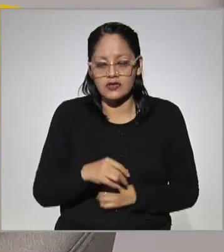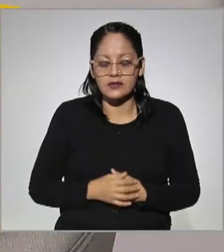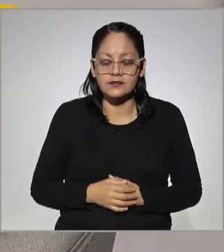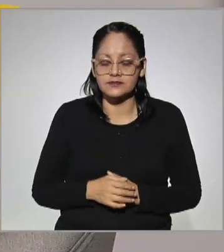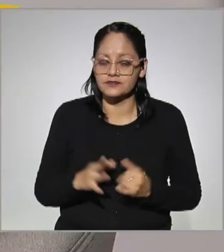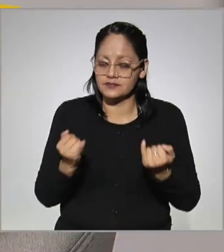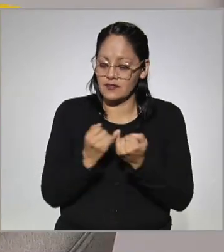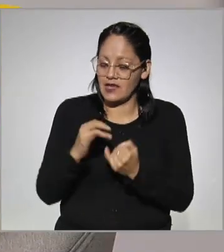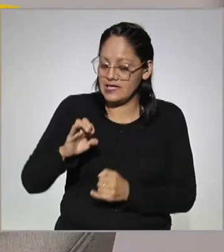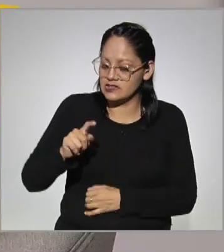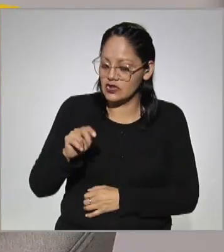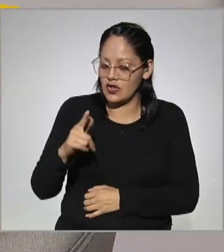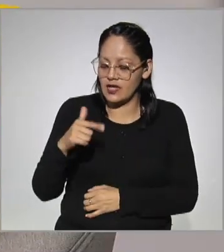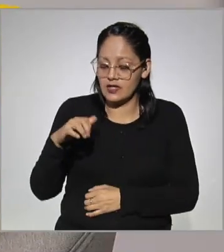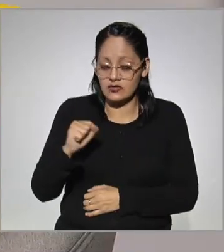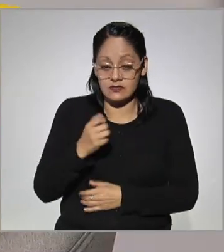caso?